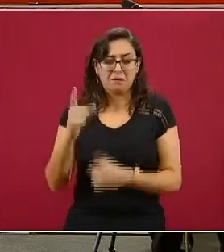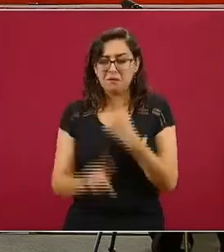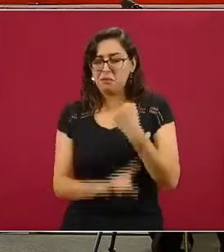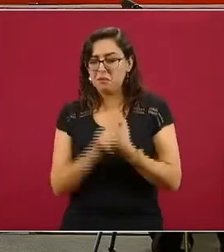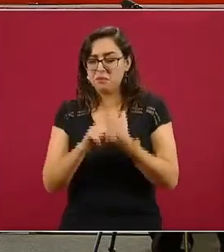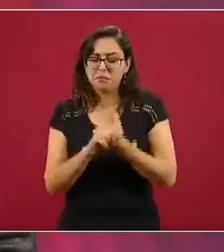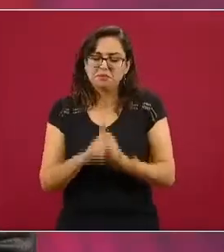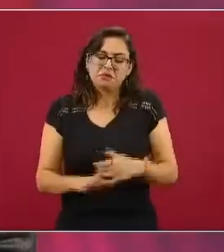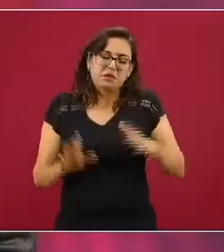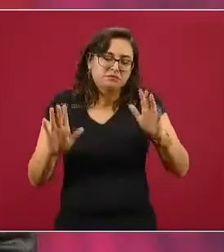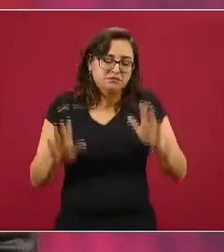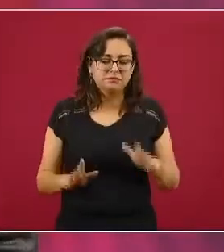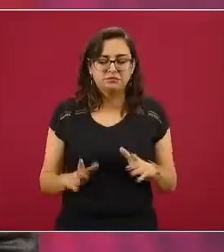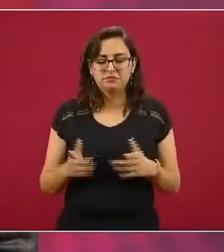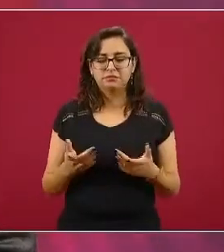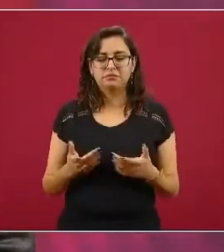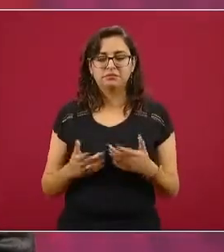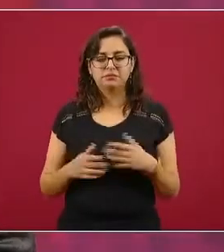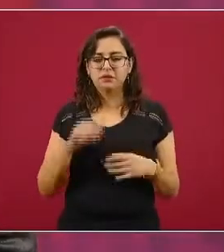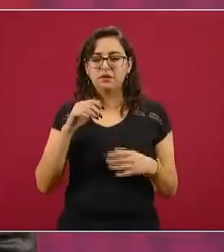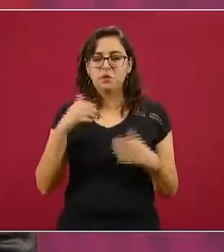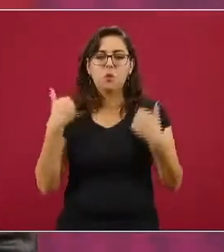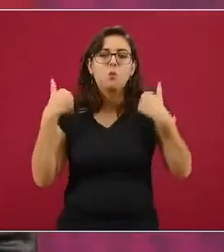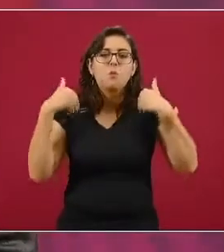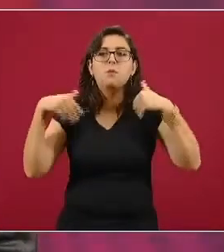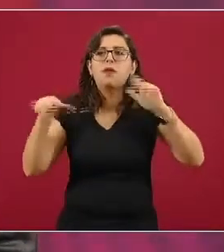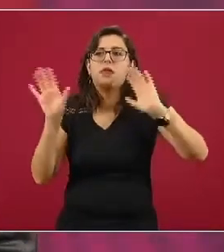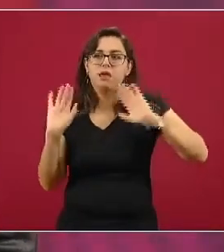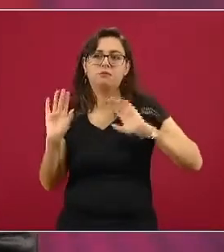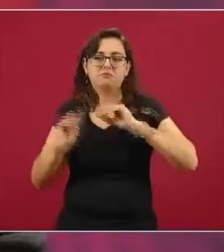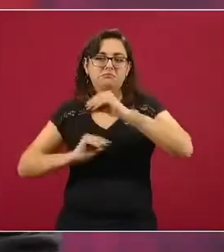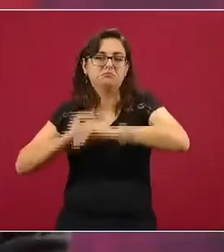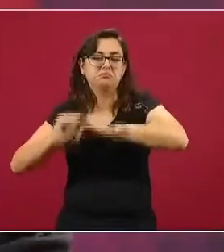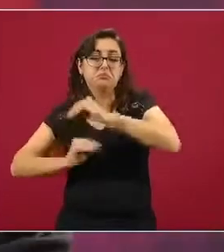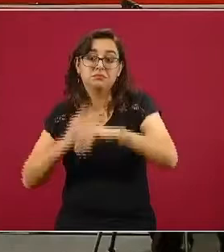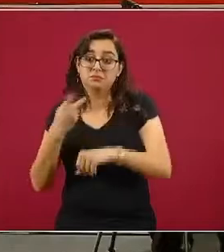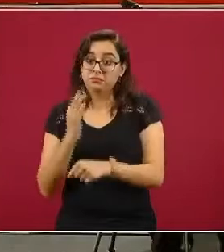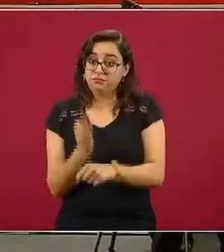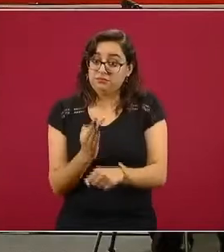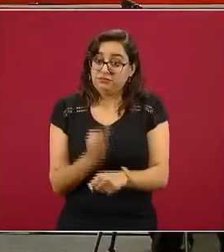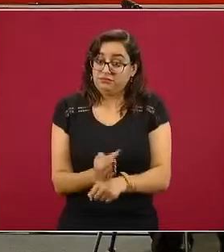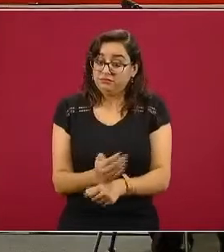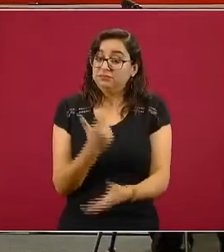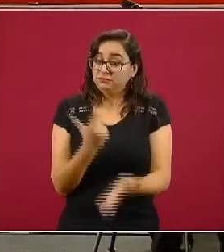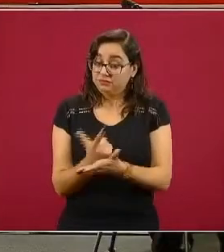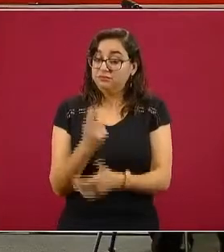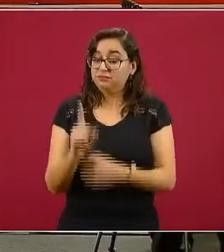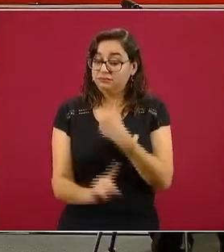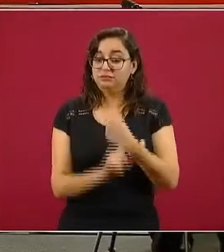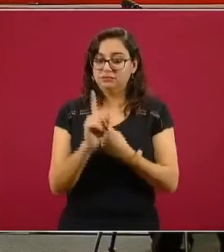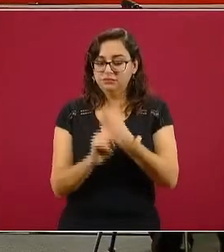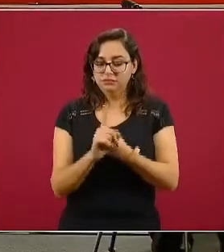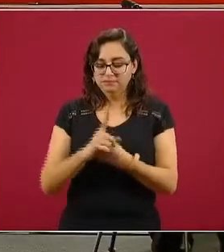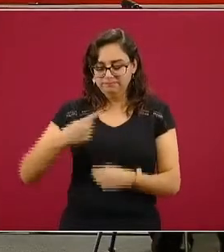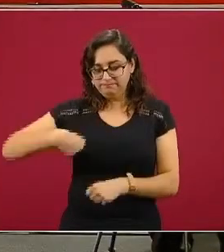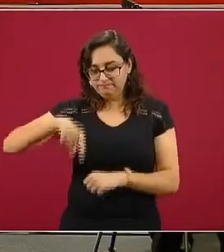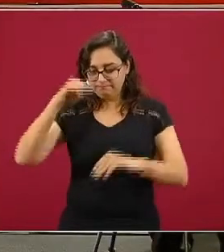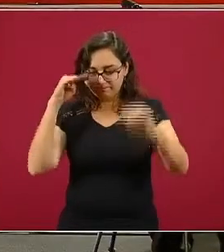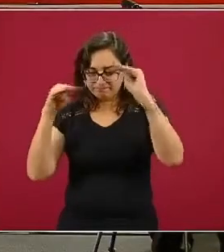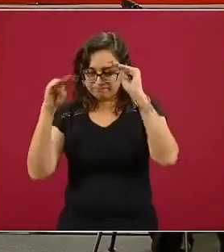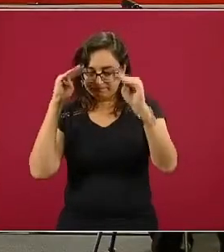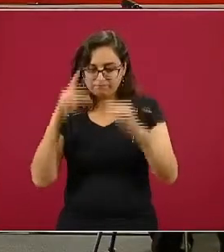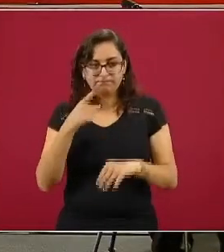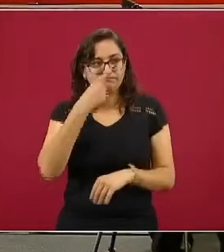debate, pero no durante una emergencia. Estamos analizando formalmente si el hecho de que